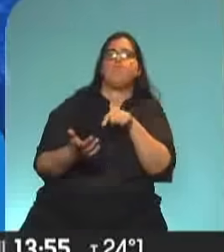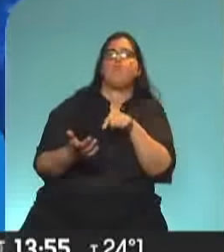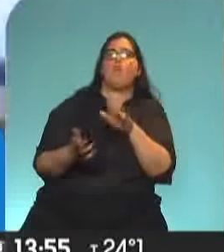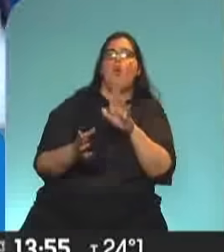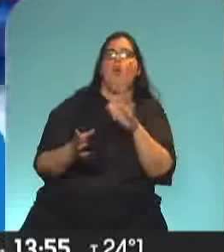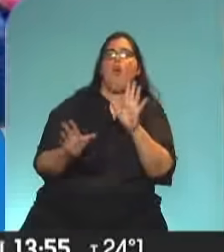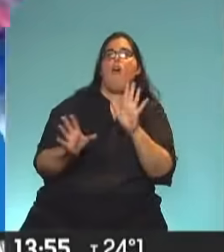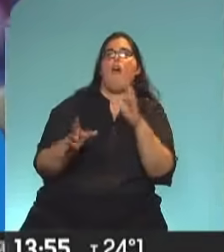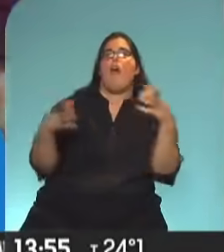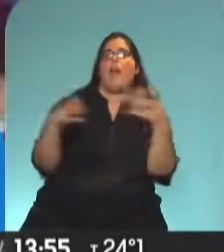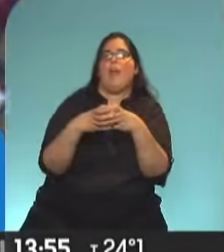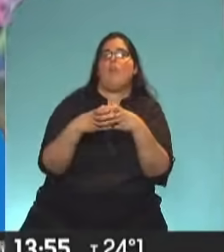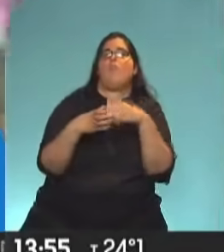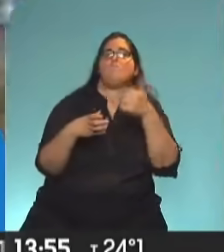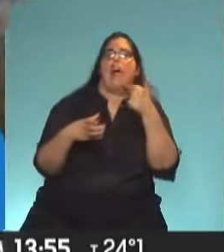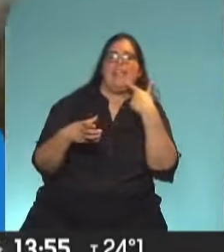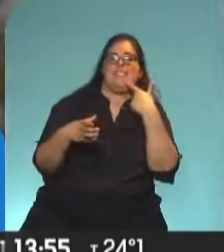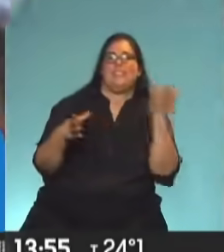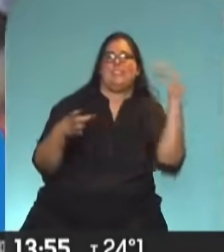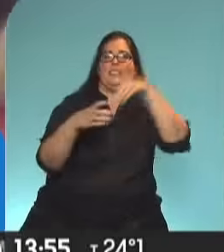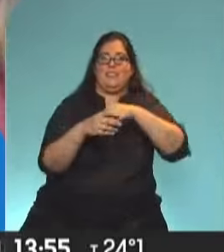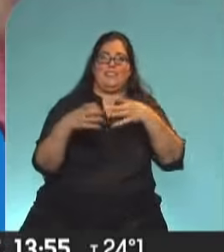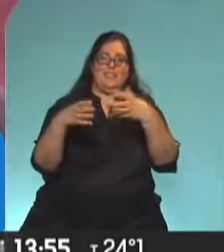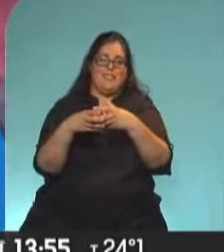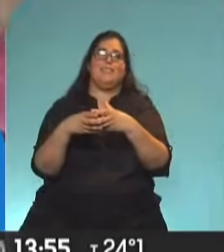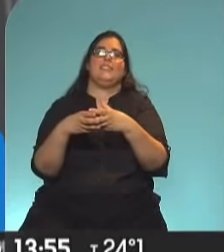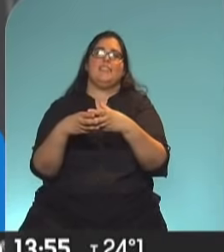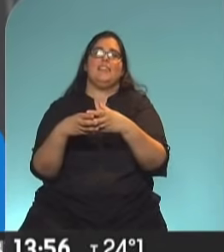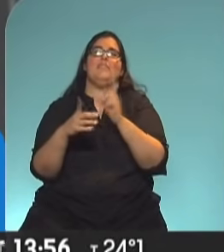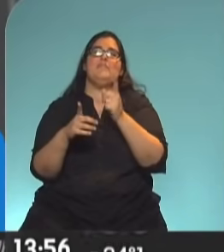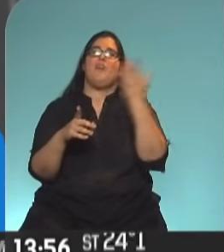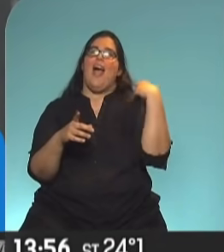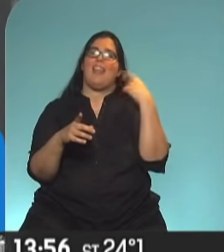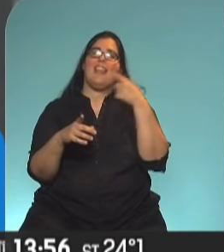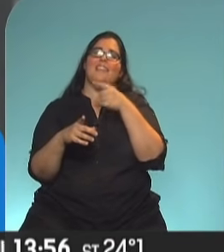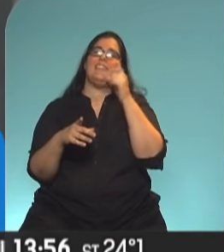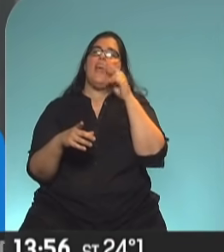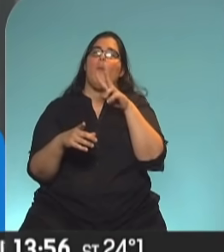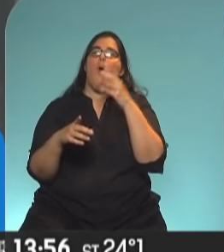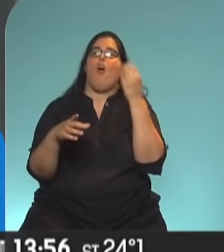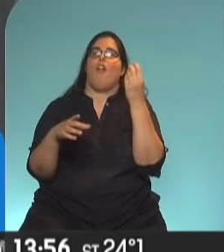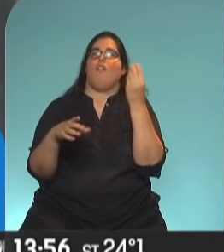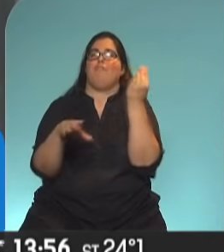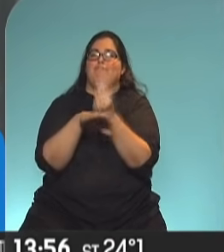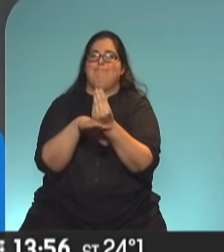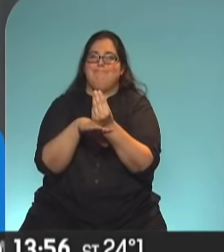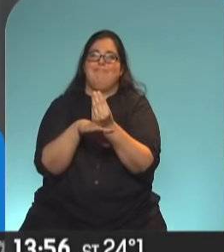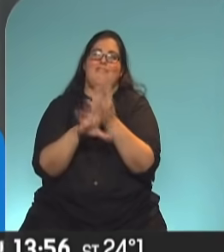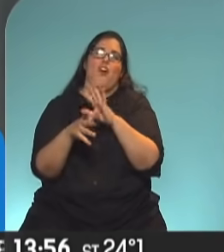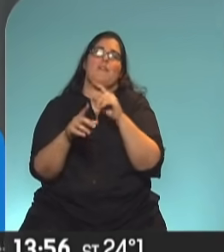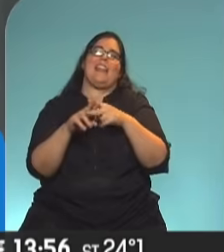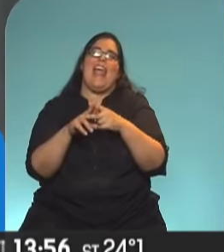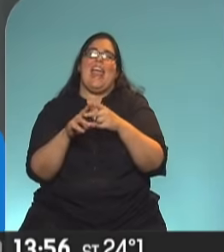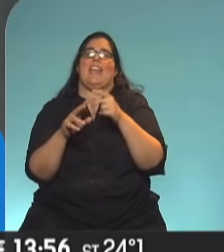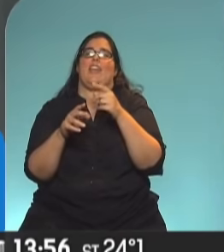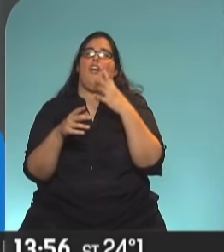sumó al MAS, se sumó a lo que en ese momento iba a ser la candidatura de Evo Morales por las condiciones técnicas y por